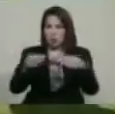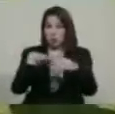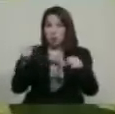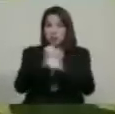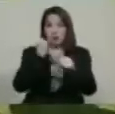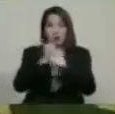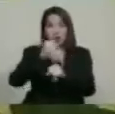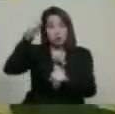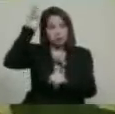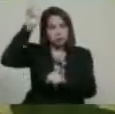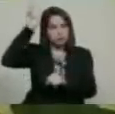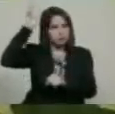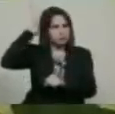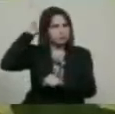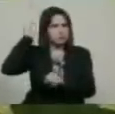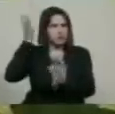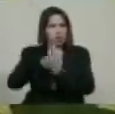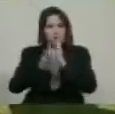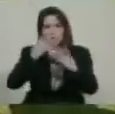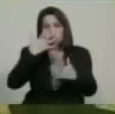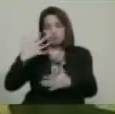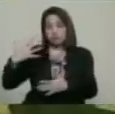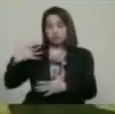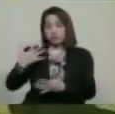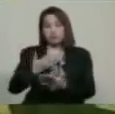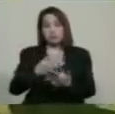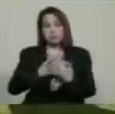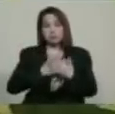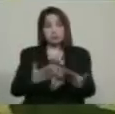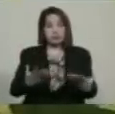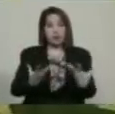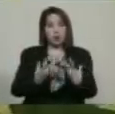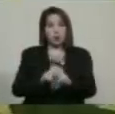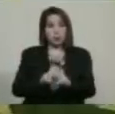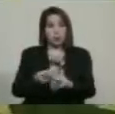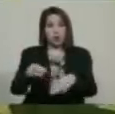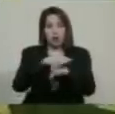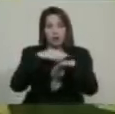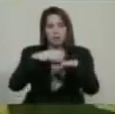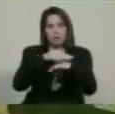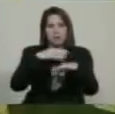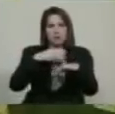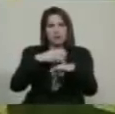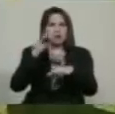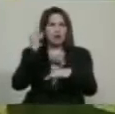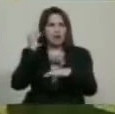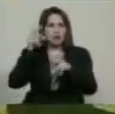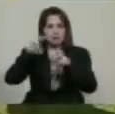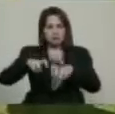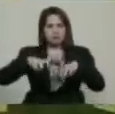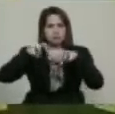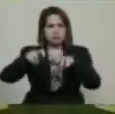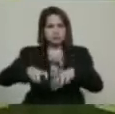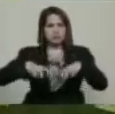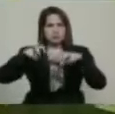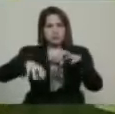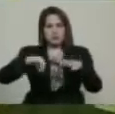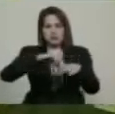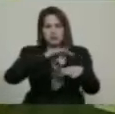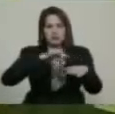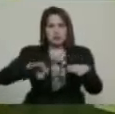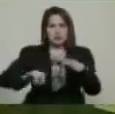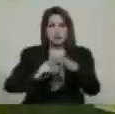cual, bueno, orgullosamente vengo con nuestra ministra Mayerlín Arias, que bueno, son nuestros orígenes. Hoy estamos